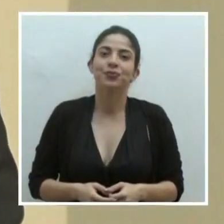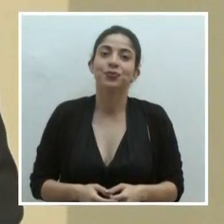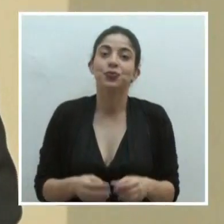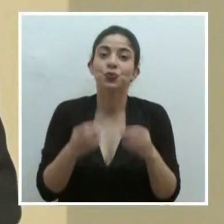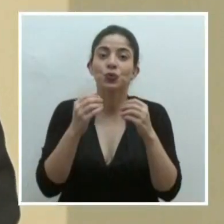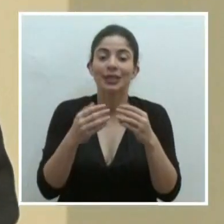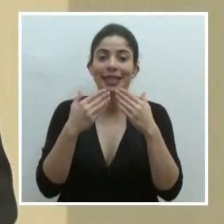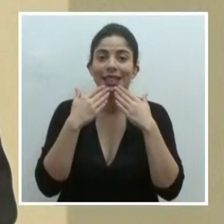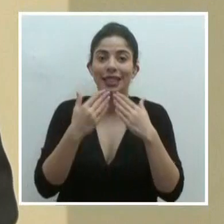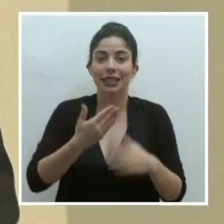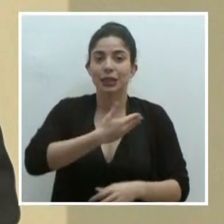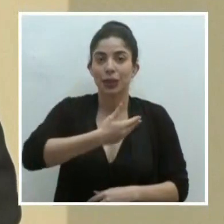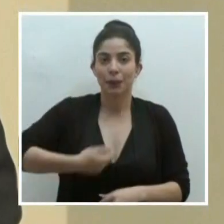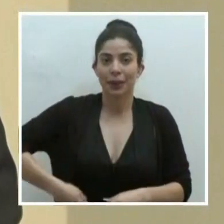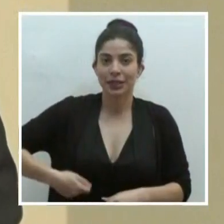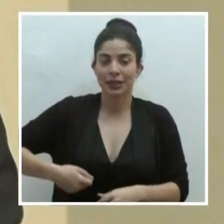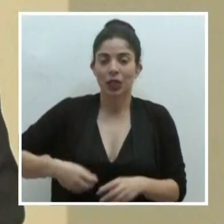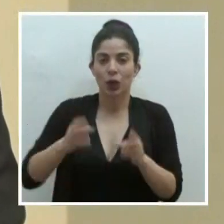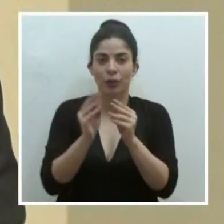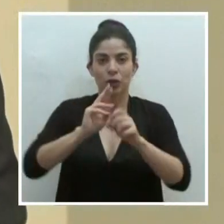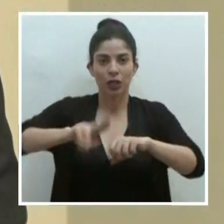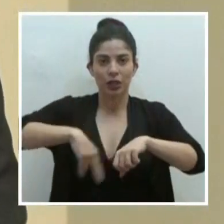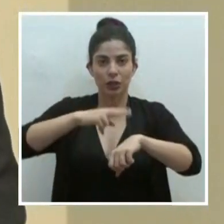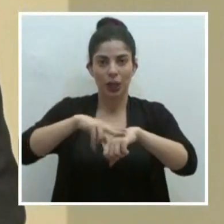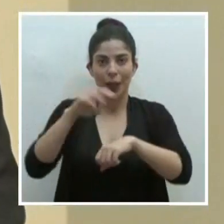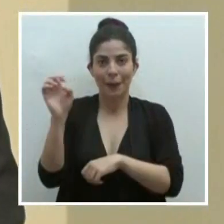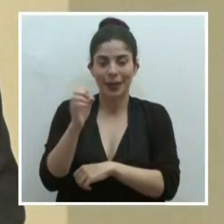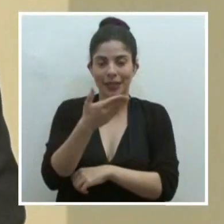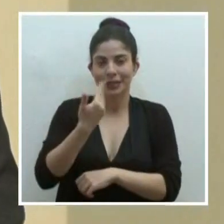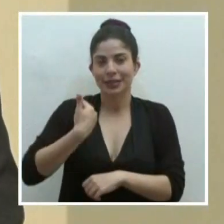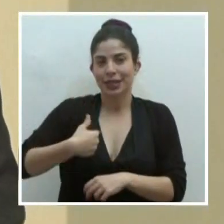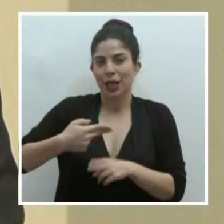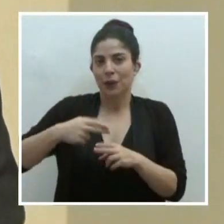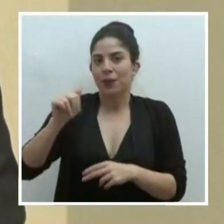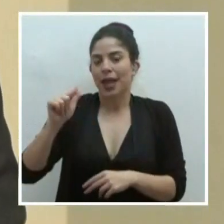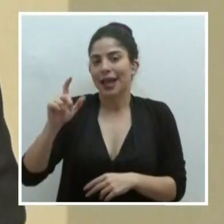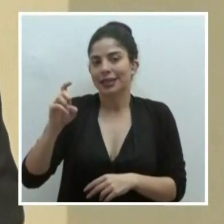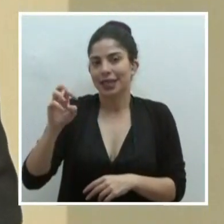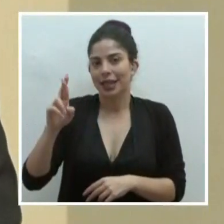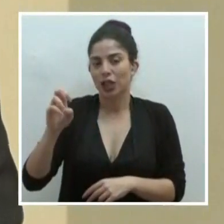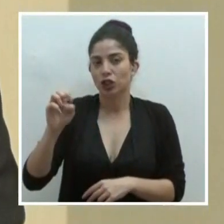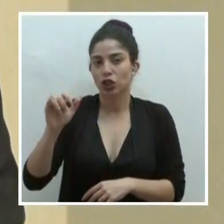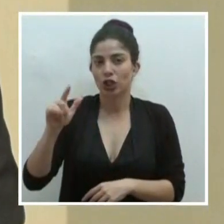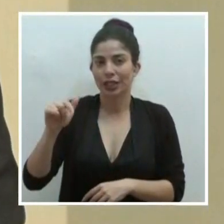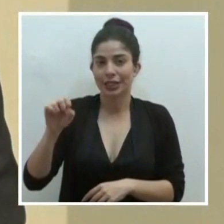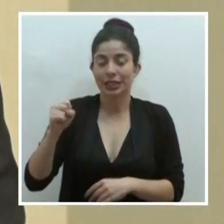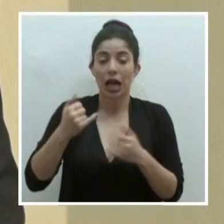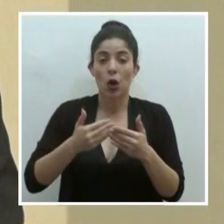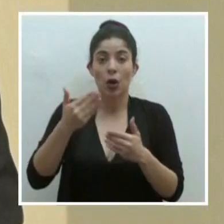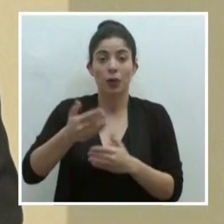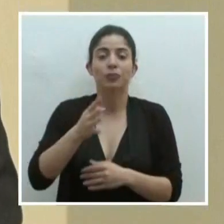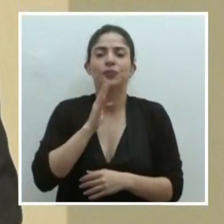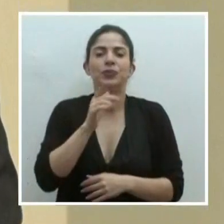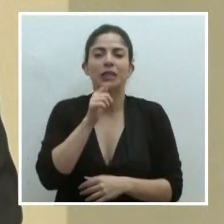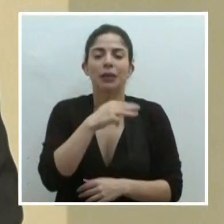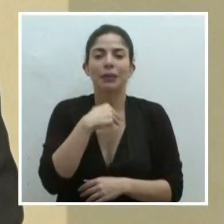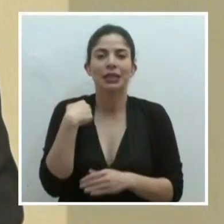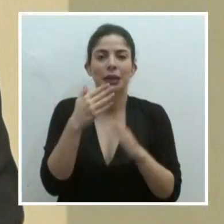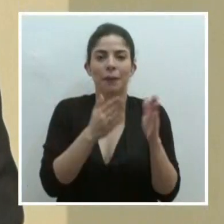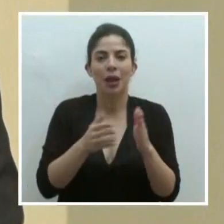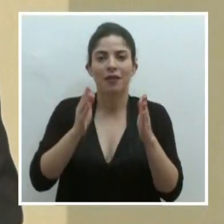Muchas gracias al presidente de la Comisión Nacional de Emergencias, el señor Alexander Solís. A continuación escucharemos a la ministra de